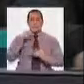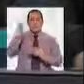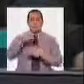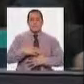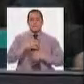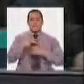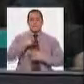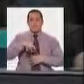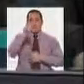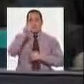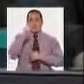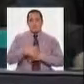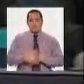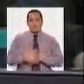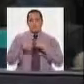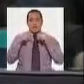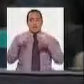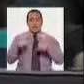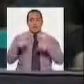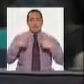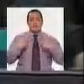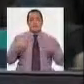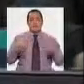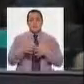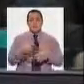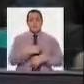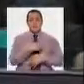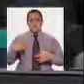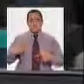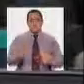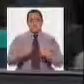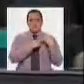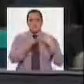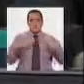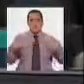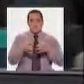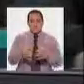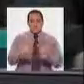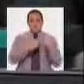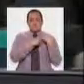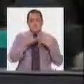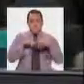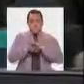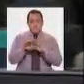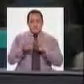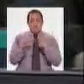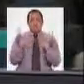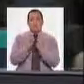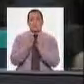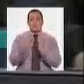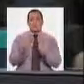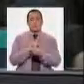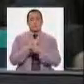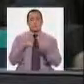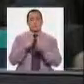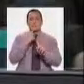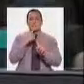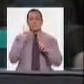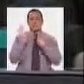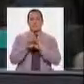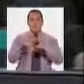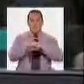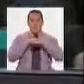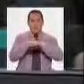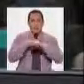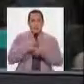interés de la nación. Aquí, los ministros que intervenimos, los funcionarios que hemos estado en esa reunión, no estábamos